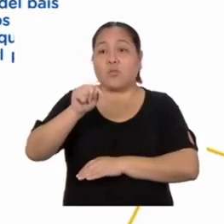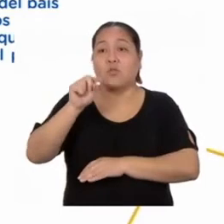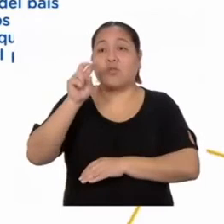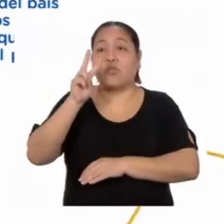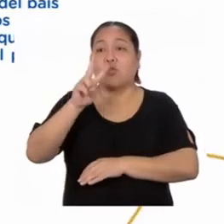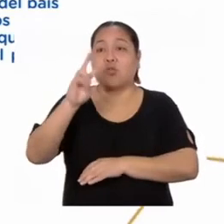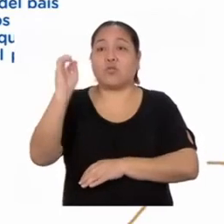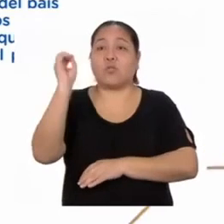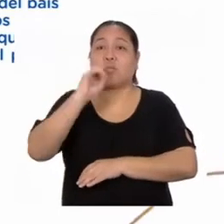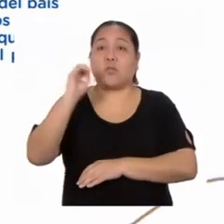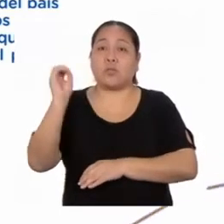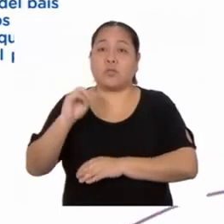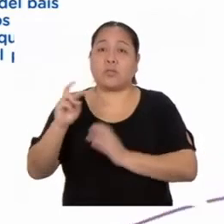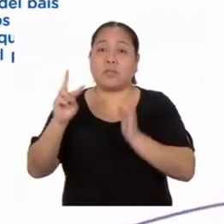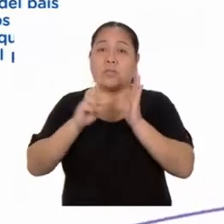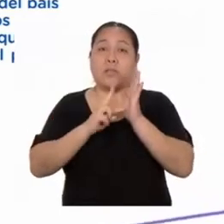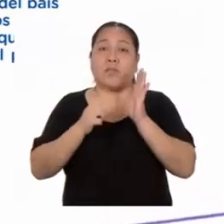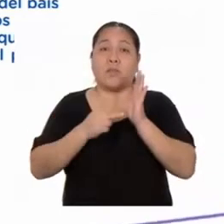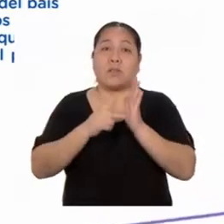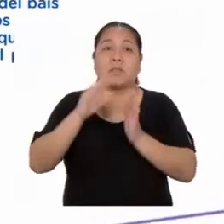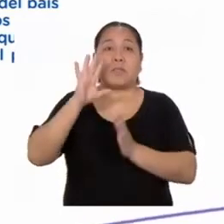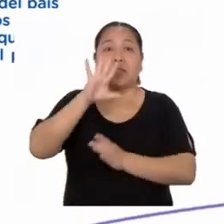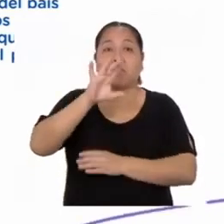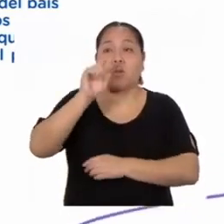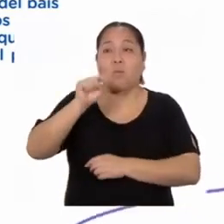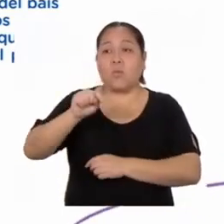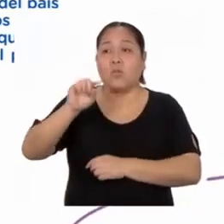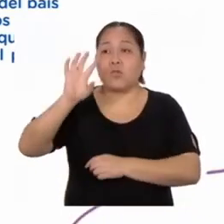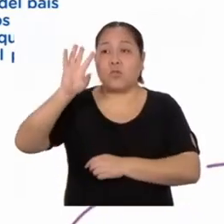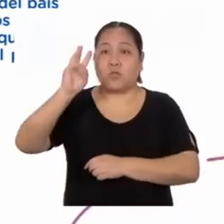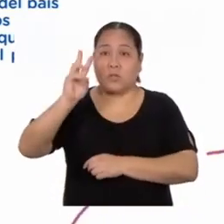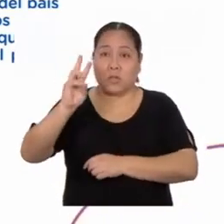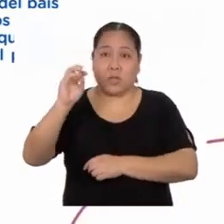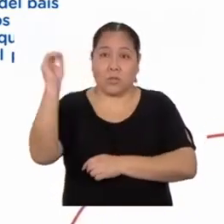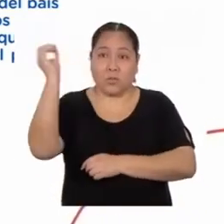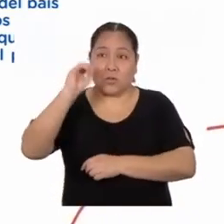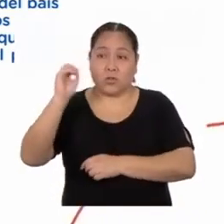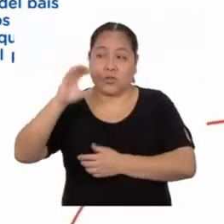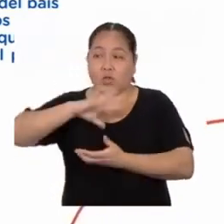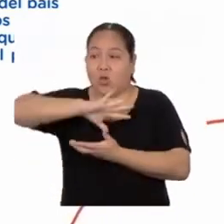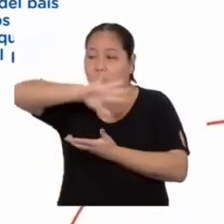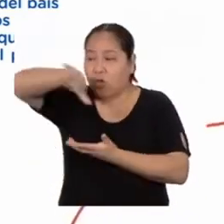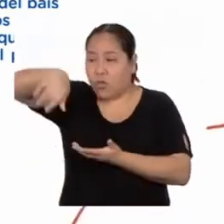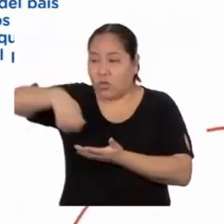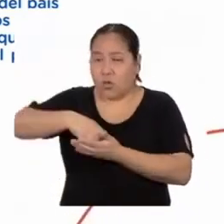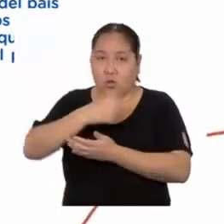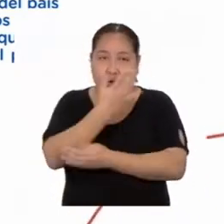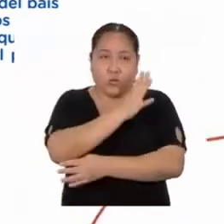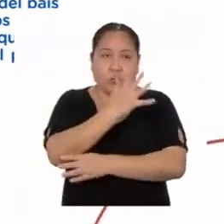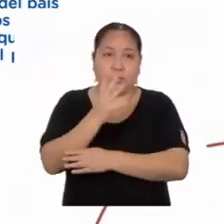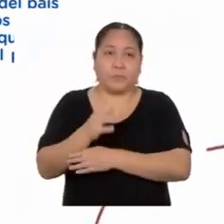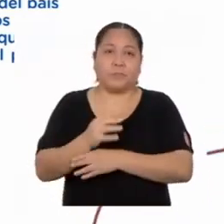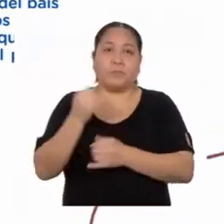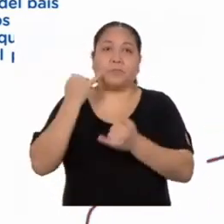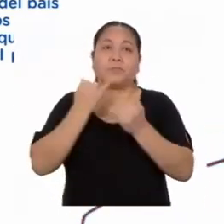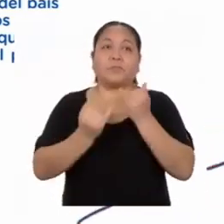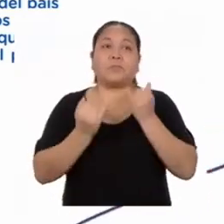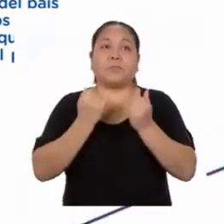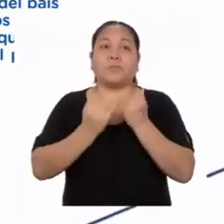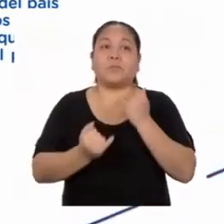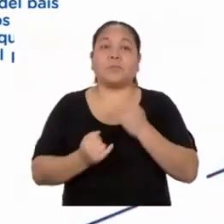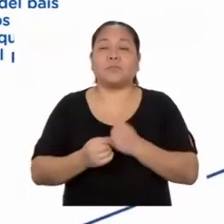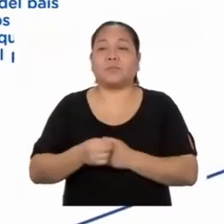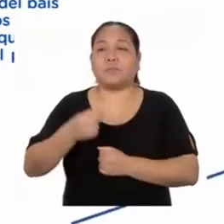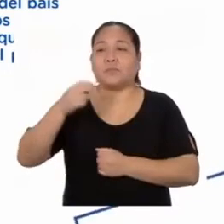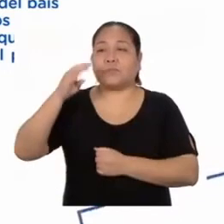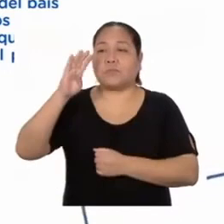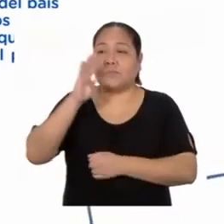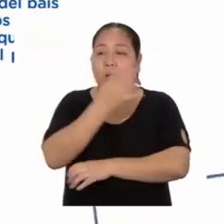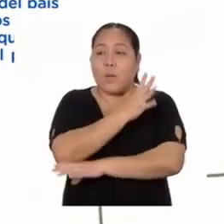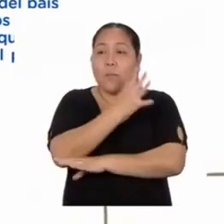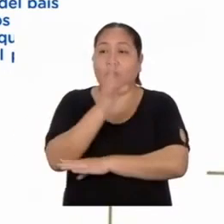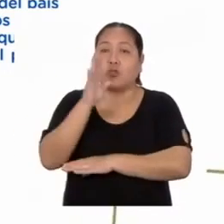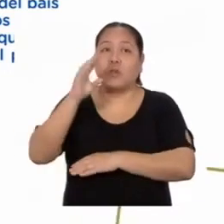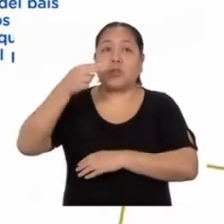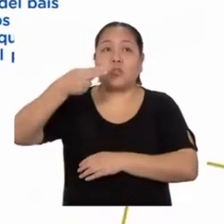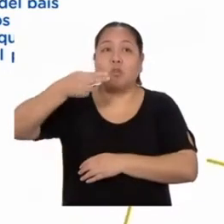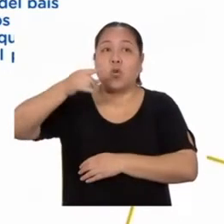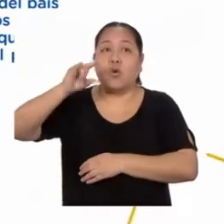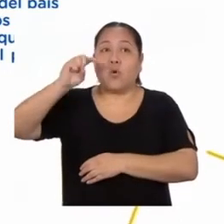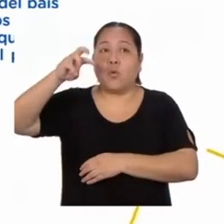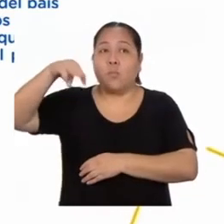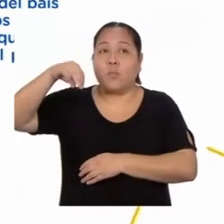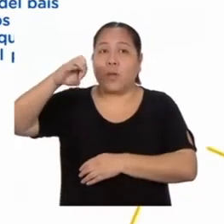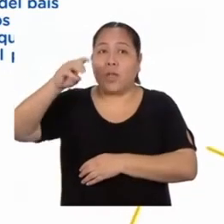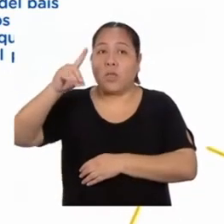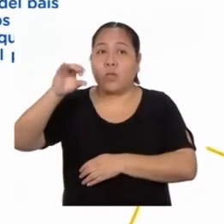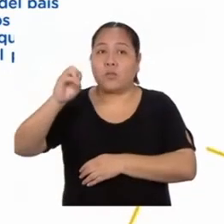y significan el 5.6% de todos los bosques. Y finalmente, los bosques húmedos relictos andinos,